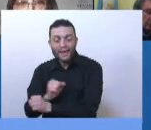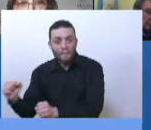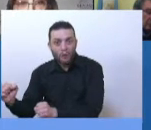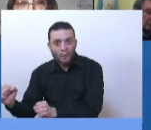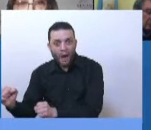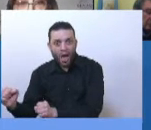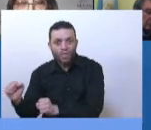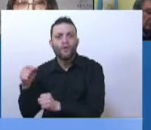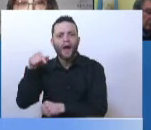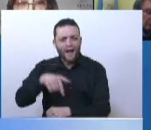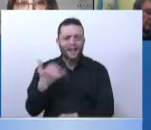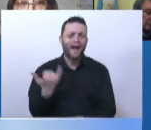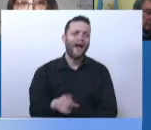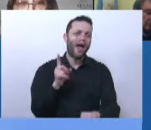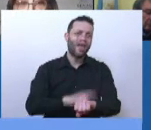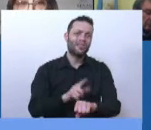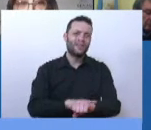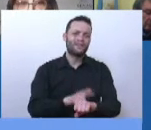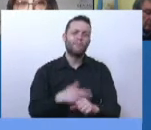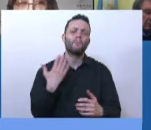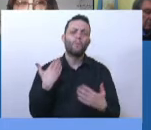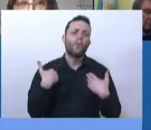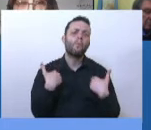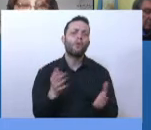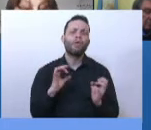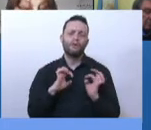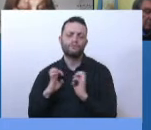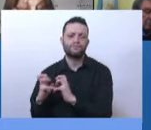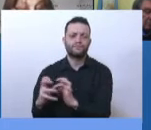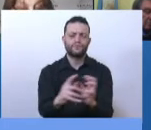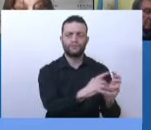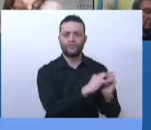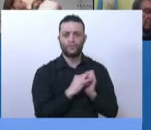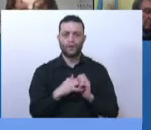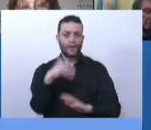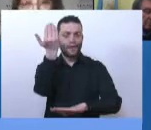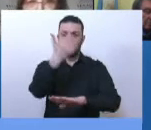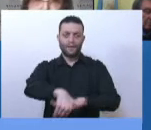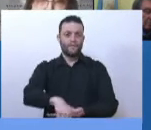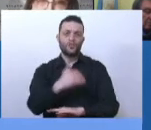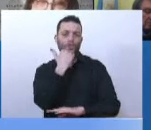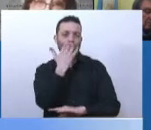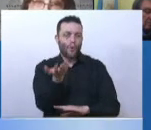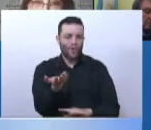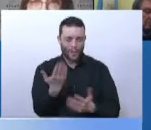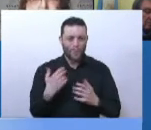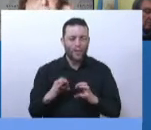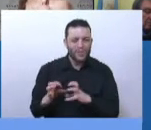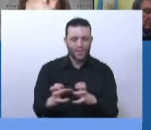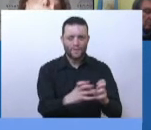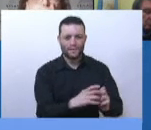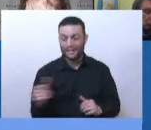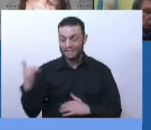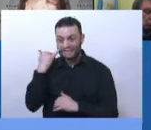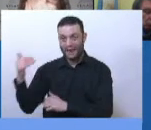un amplio debate sin el apuro del vencimiento del régimen y no tener que